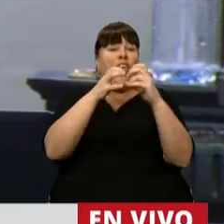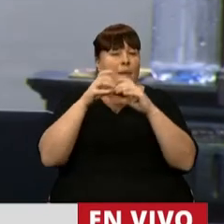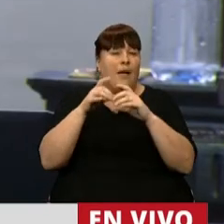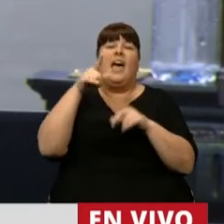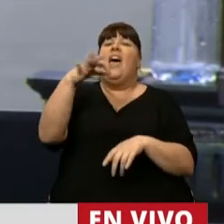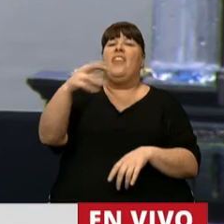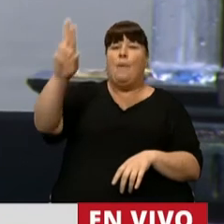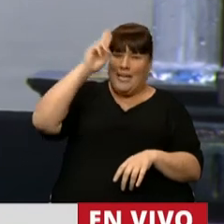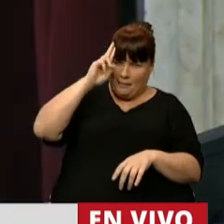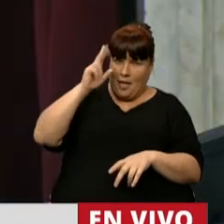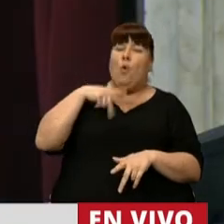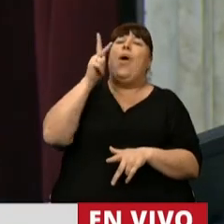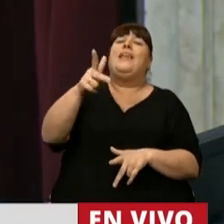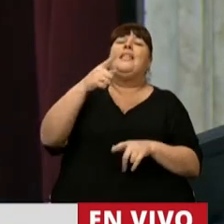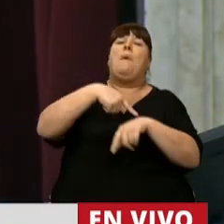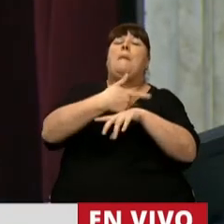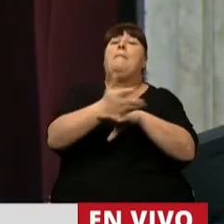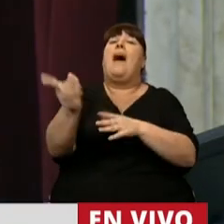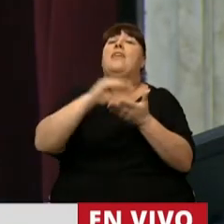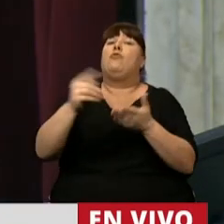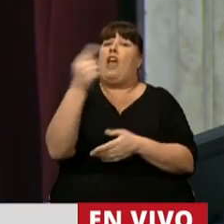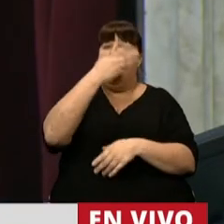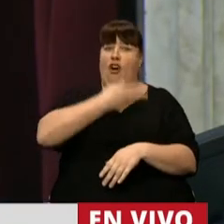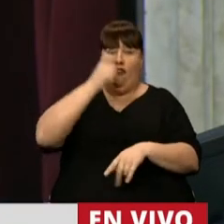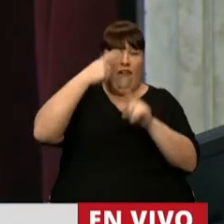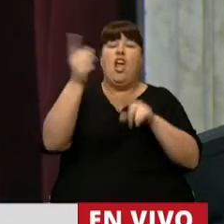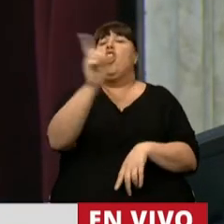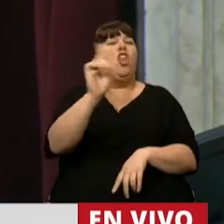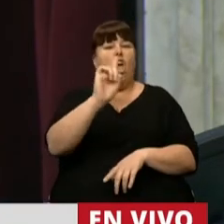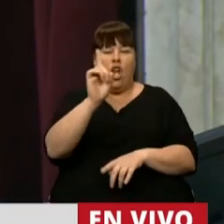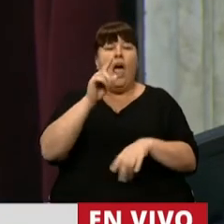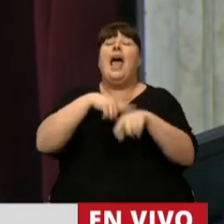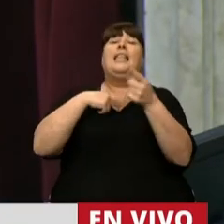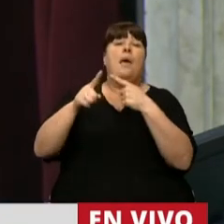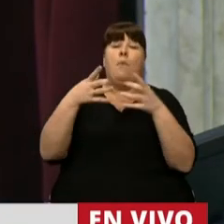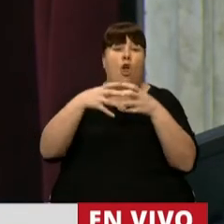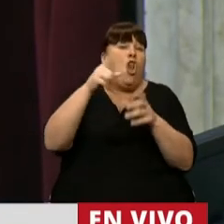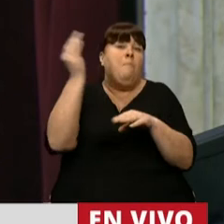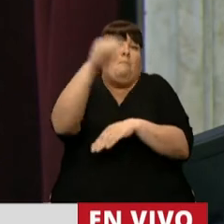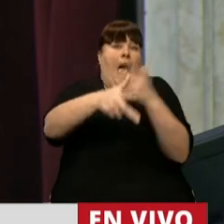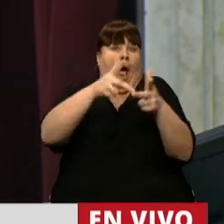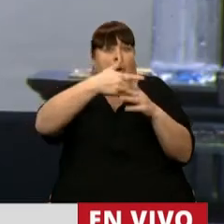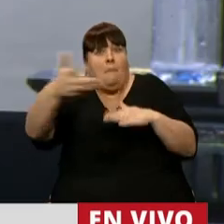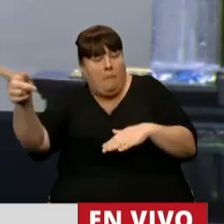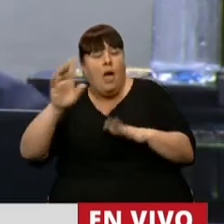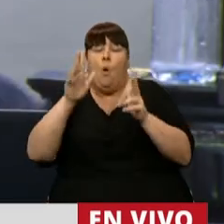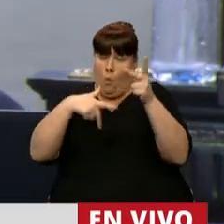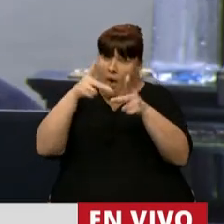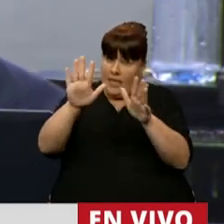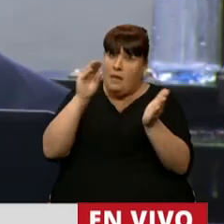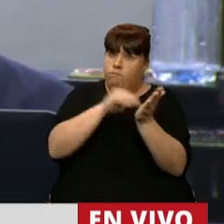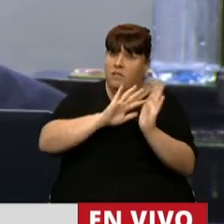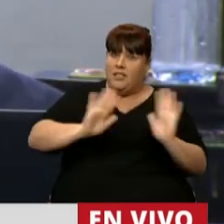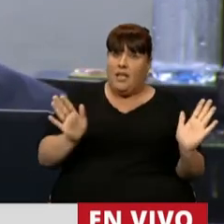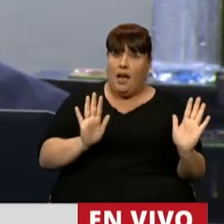Sea respetuoso, ahora le voy a decir cuánto habló de más el diputado Félix. No, la diputada anterior habló 2 minutos de más, señora presidenta. Ahora le voy a decir, está